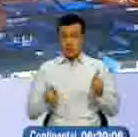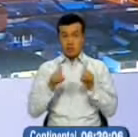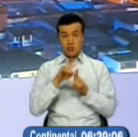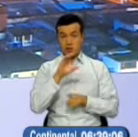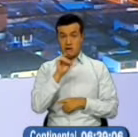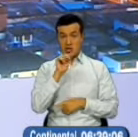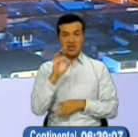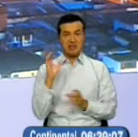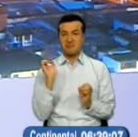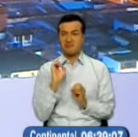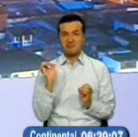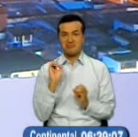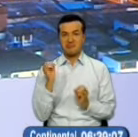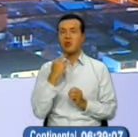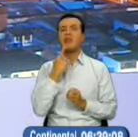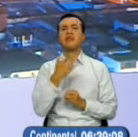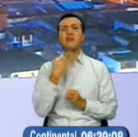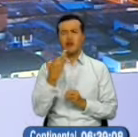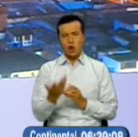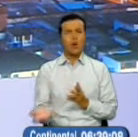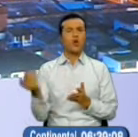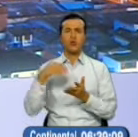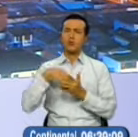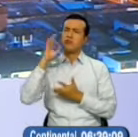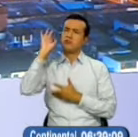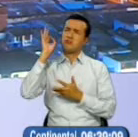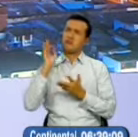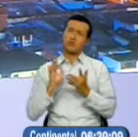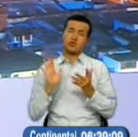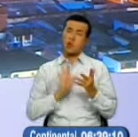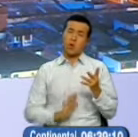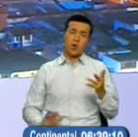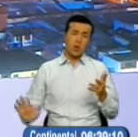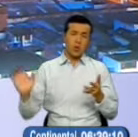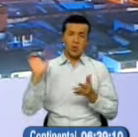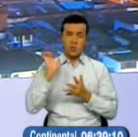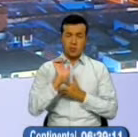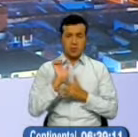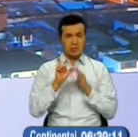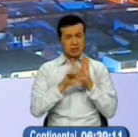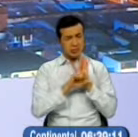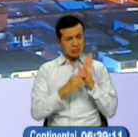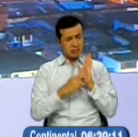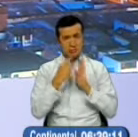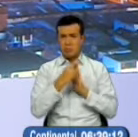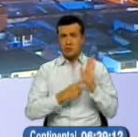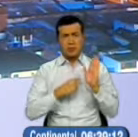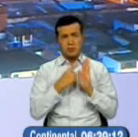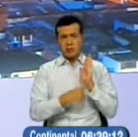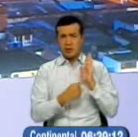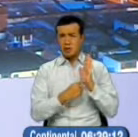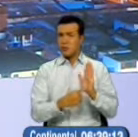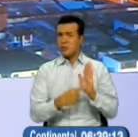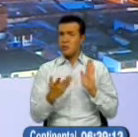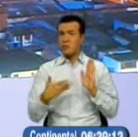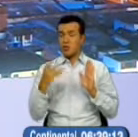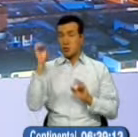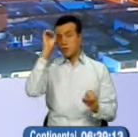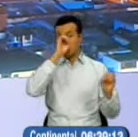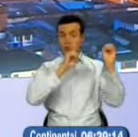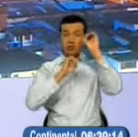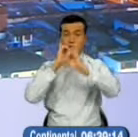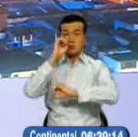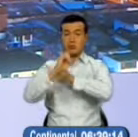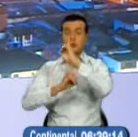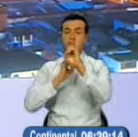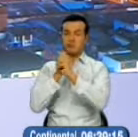Nacional Electoral e insiste en un recuento total de los votos, pese a que esto no está contemplado en la ley, ya que además los observadores